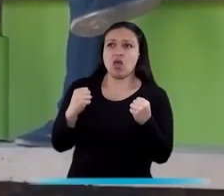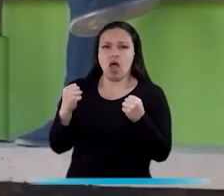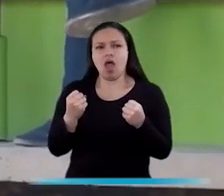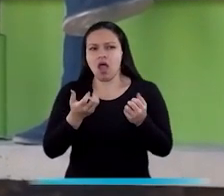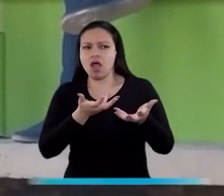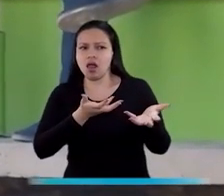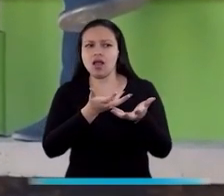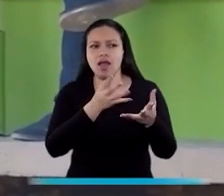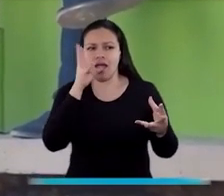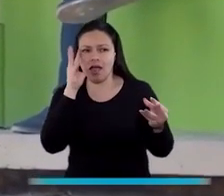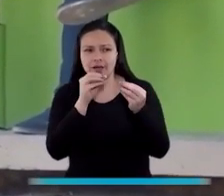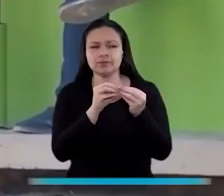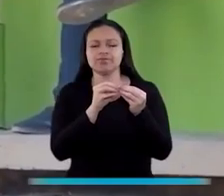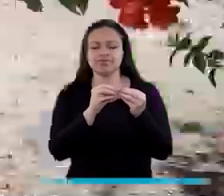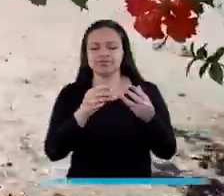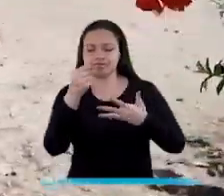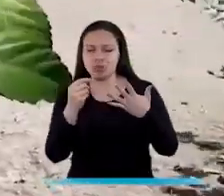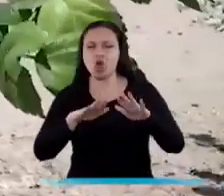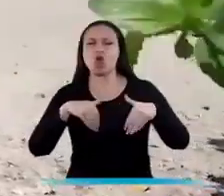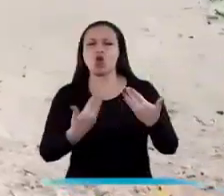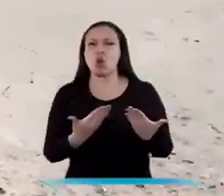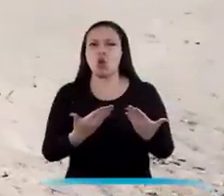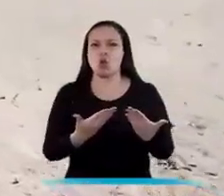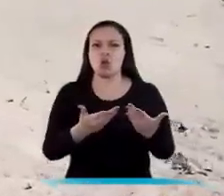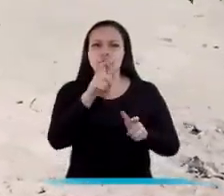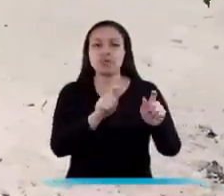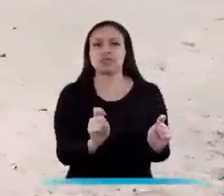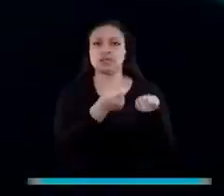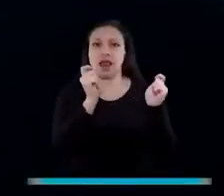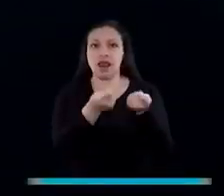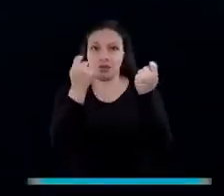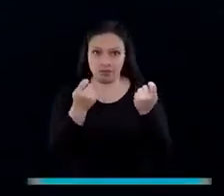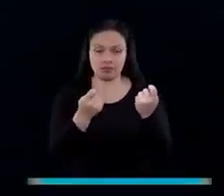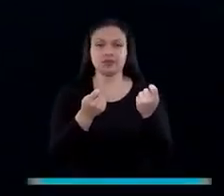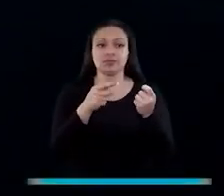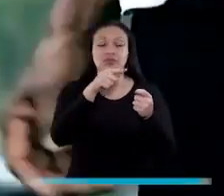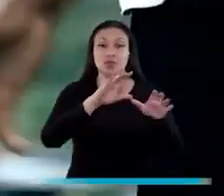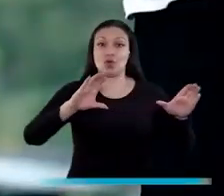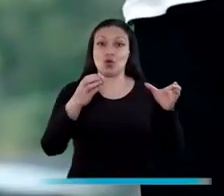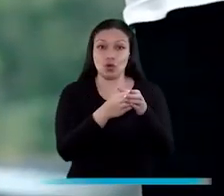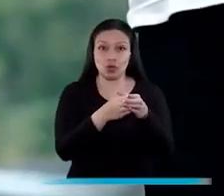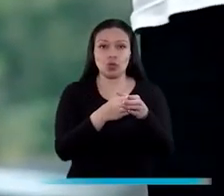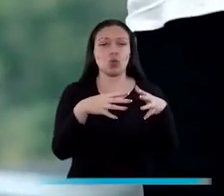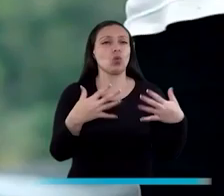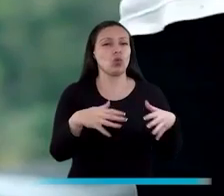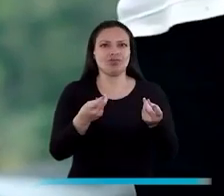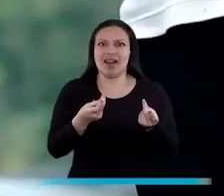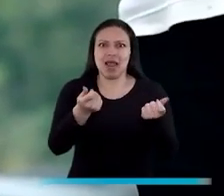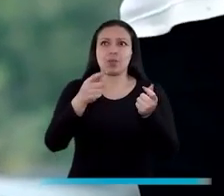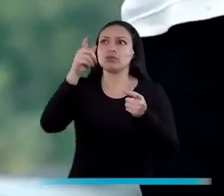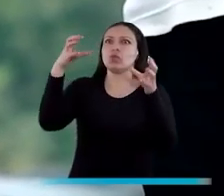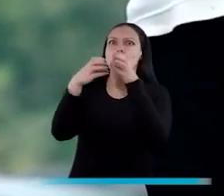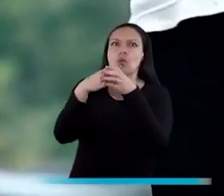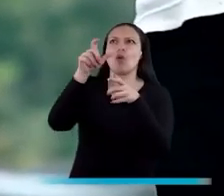planear intervenciones de cara a eso. Hemos tenido muchos ejercicios en los que básicamente hemos salvado vidas. Hemos logrado reaccionar